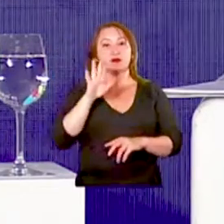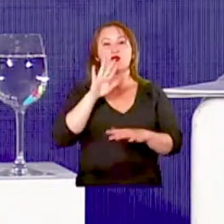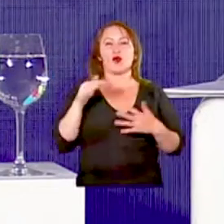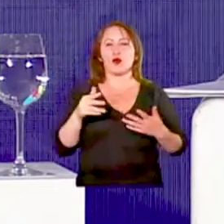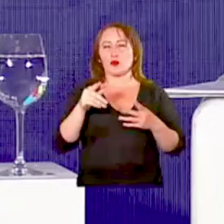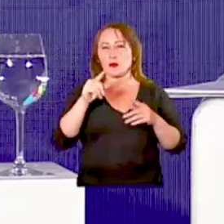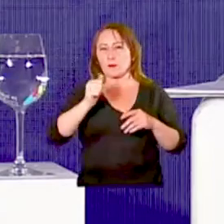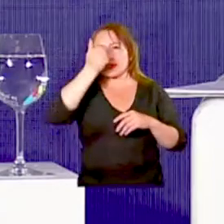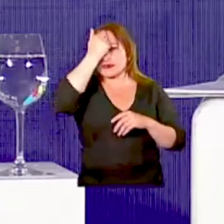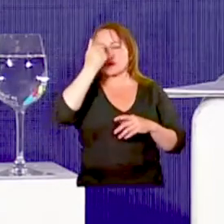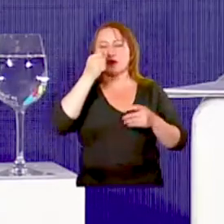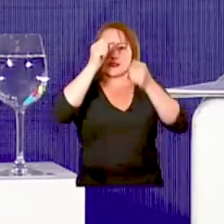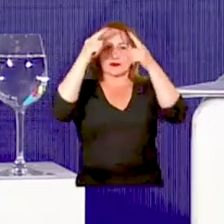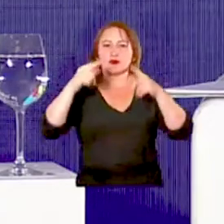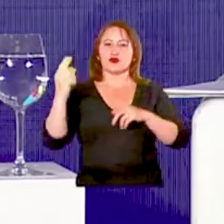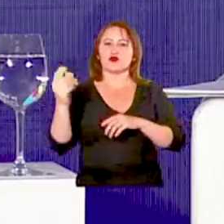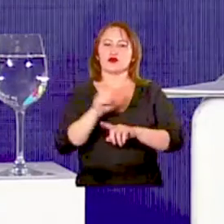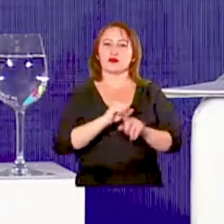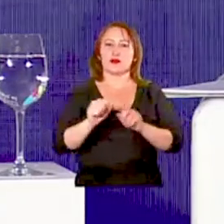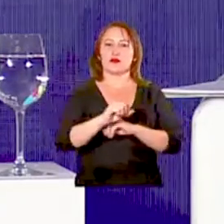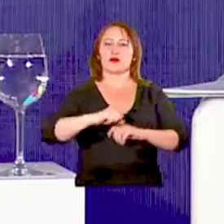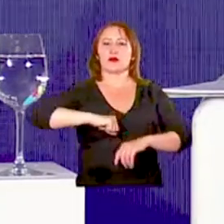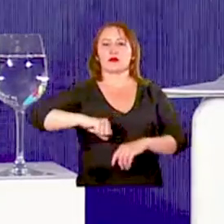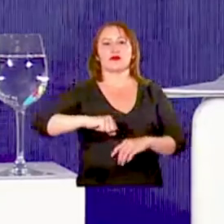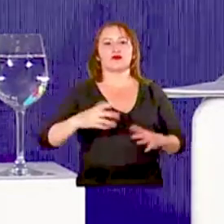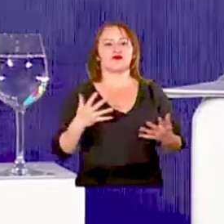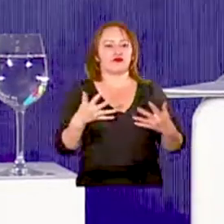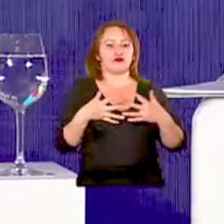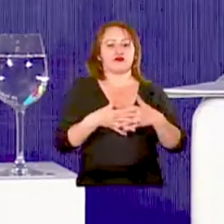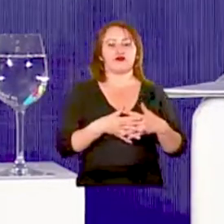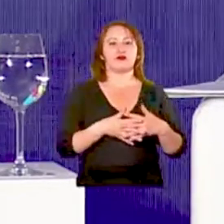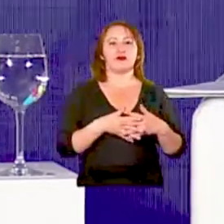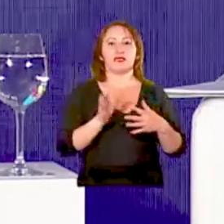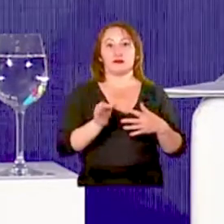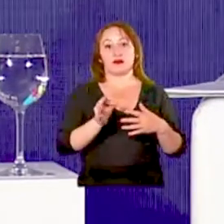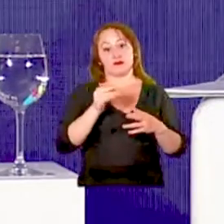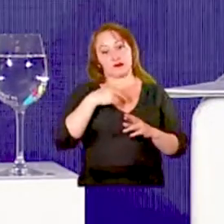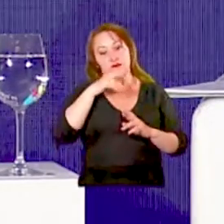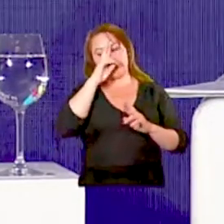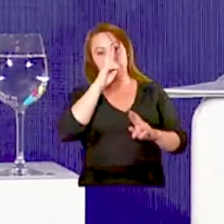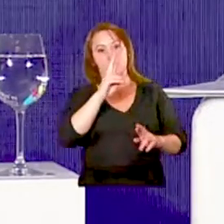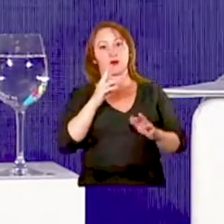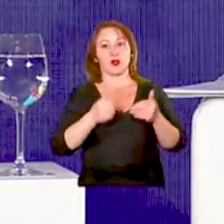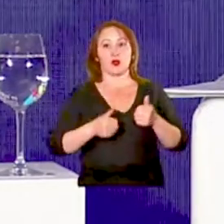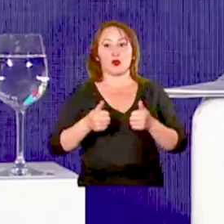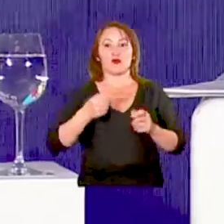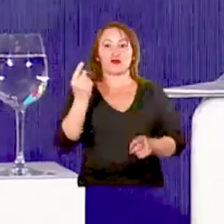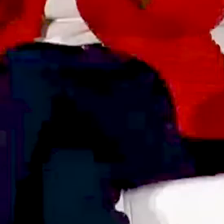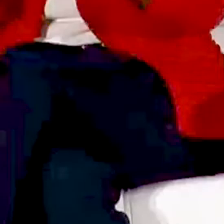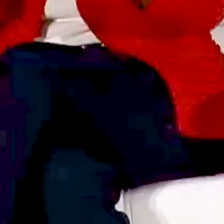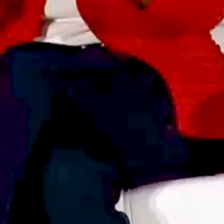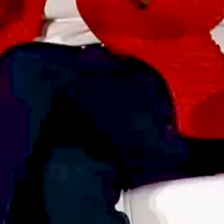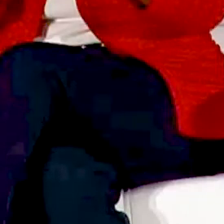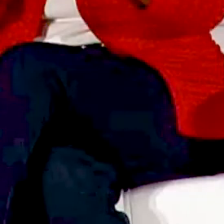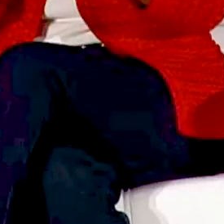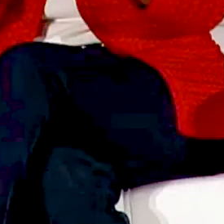central de un Estado social de derecho, tratar de adecuarnos a la, como siempre respetuosas, cumplimiento